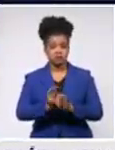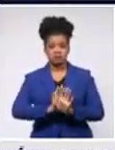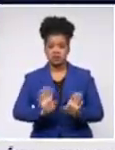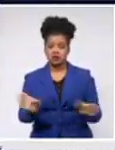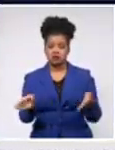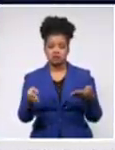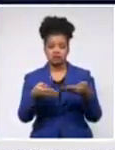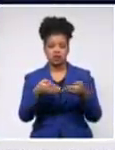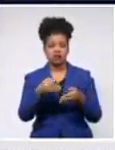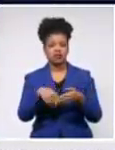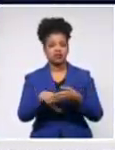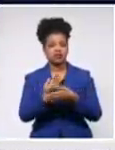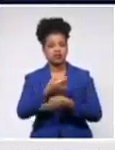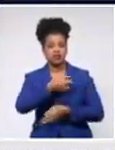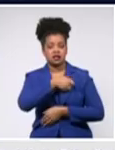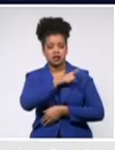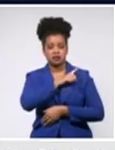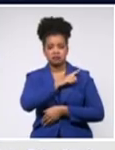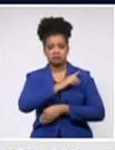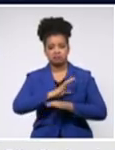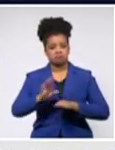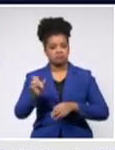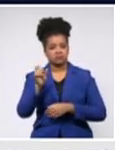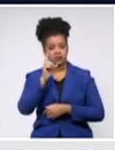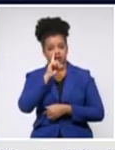ayer con